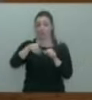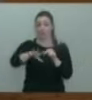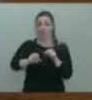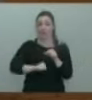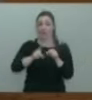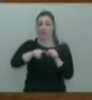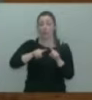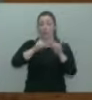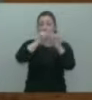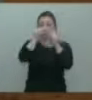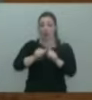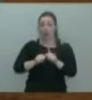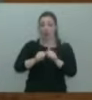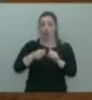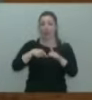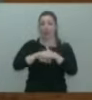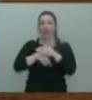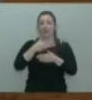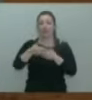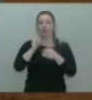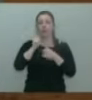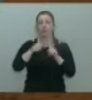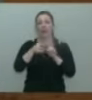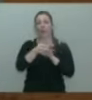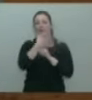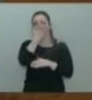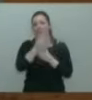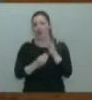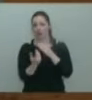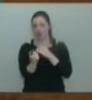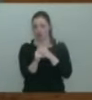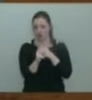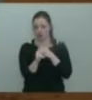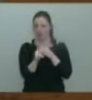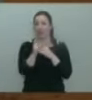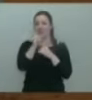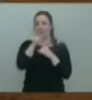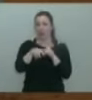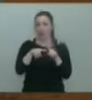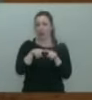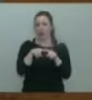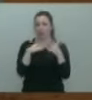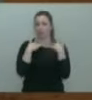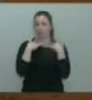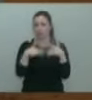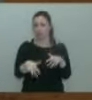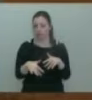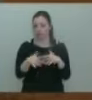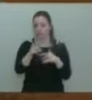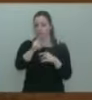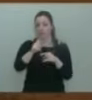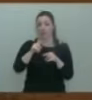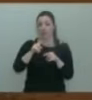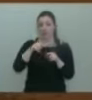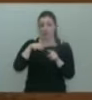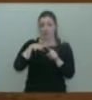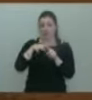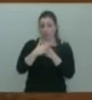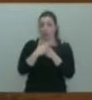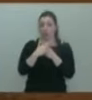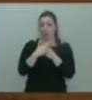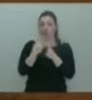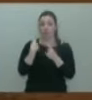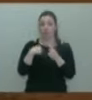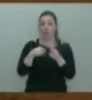un modelo de gestión no solo equivocado, sino también fracasado. Las circunstancias que expone el informe de